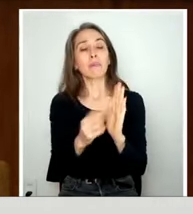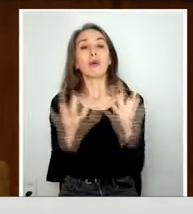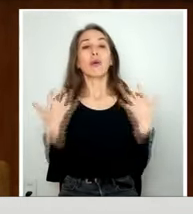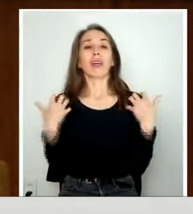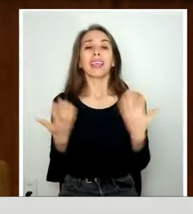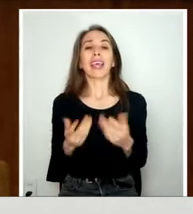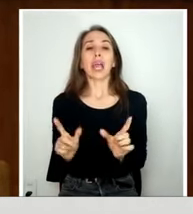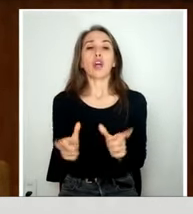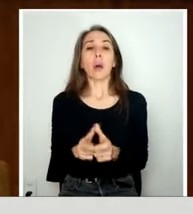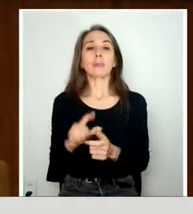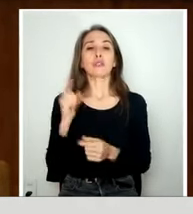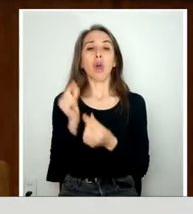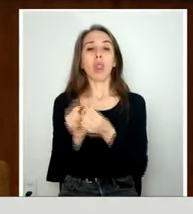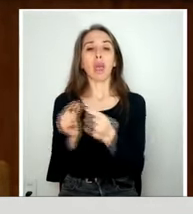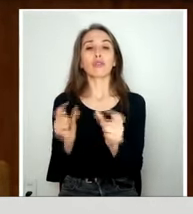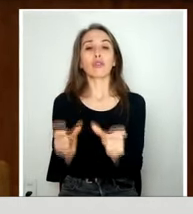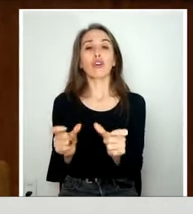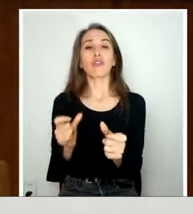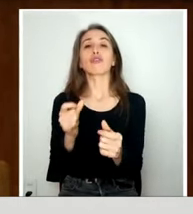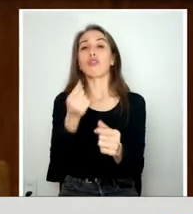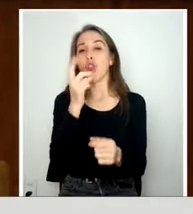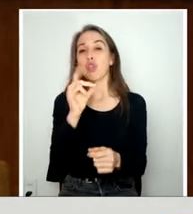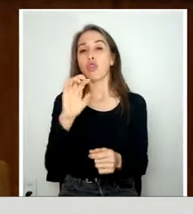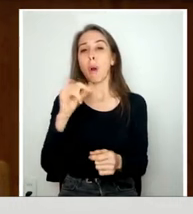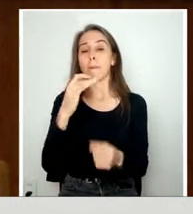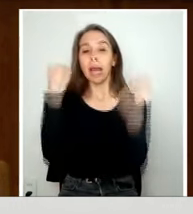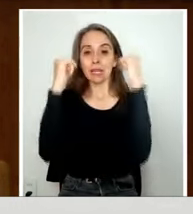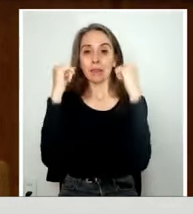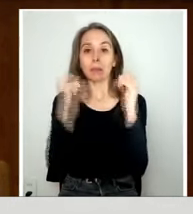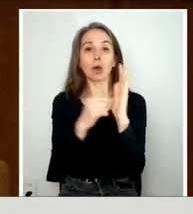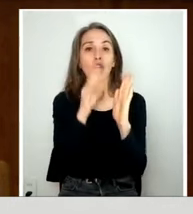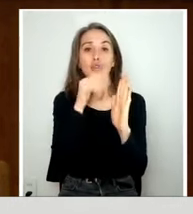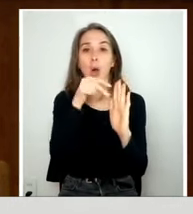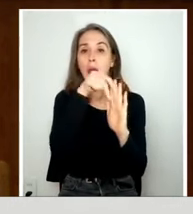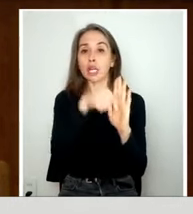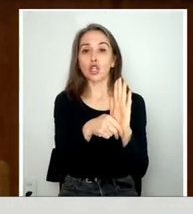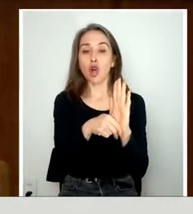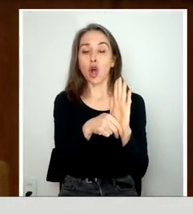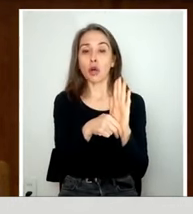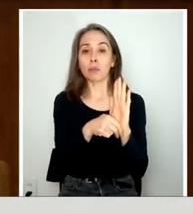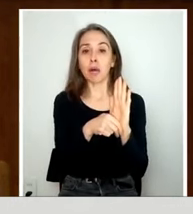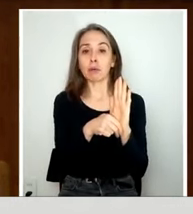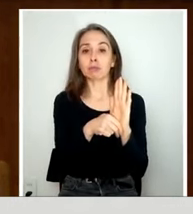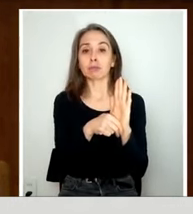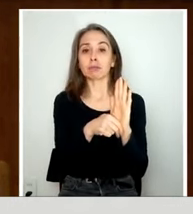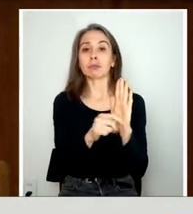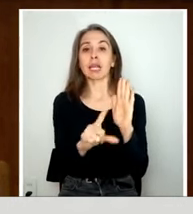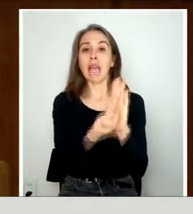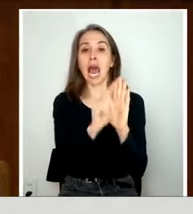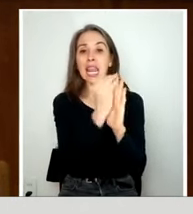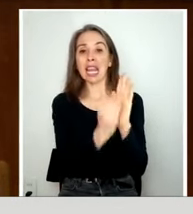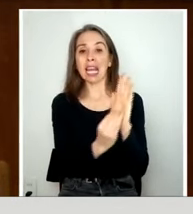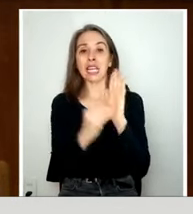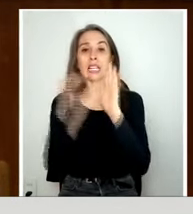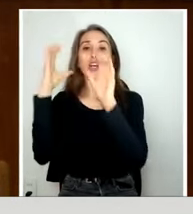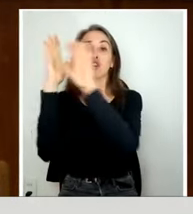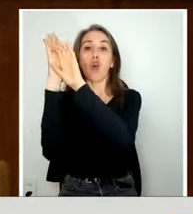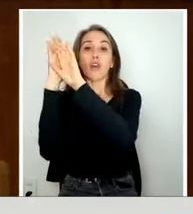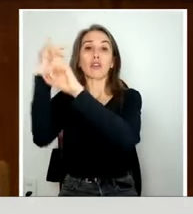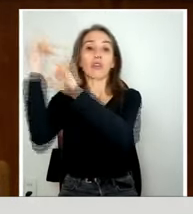Nacional de control de dopaje que carecen de sustento normativo dentro del actual ordenamiento jurídico internacional en este ámbito